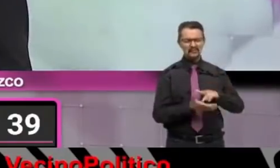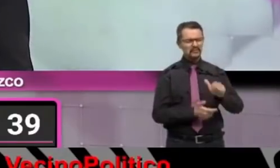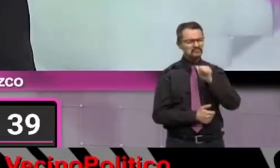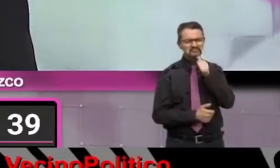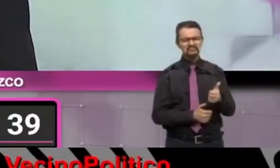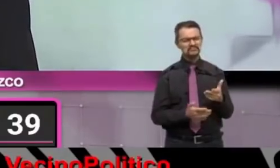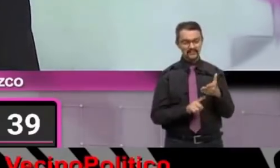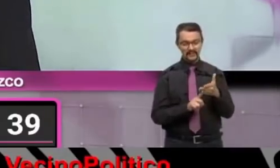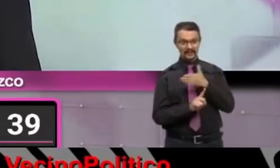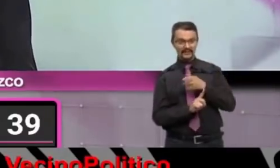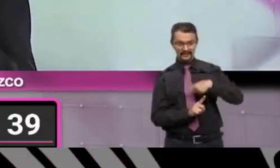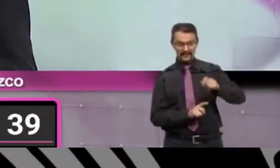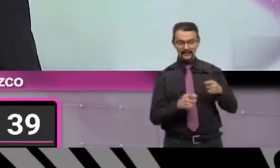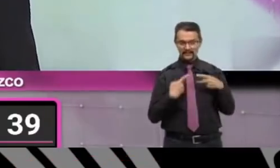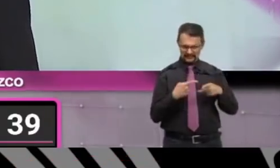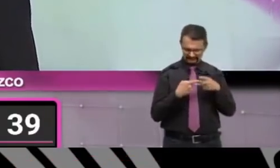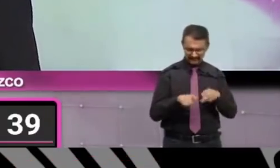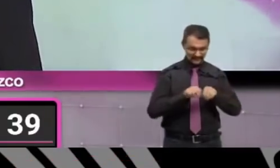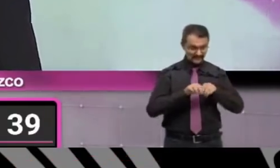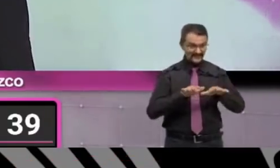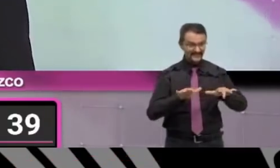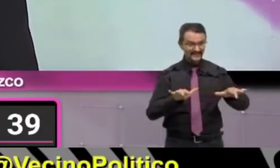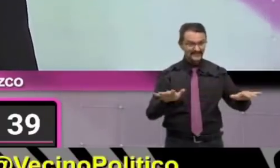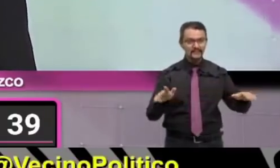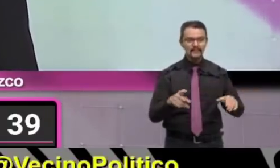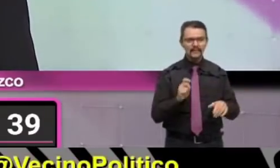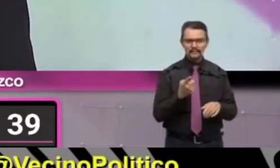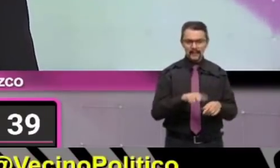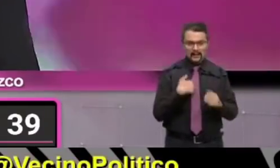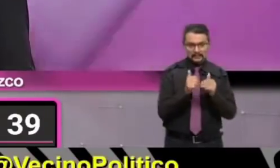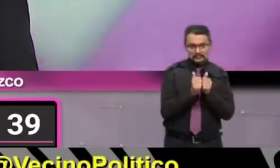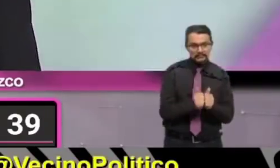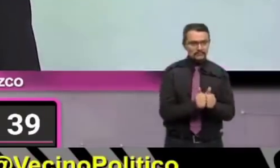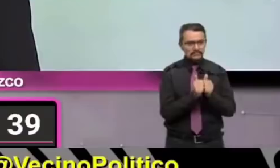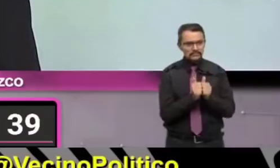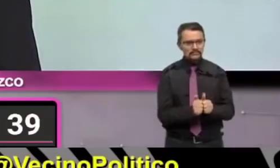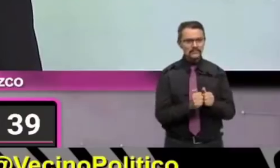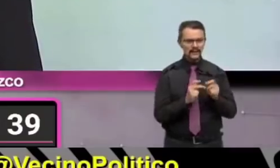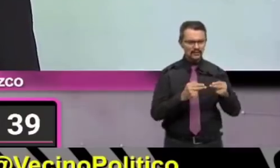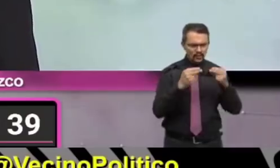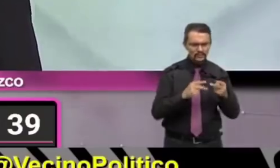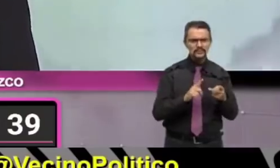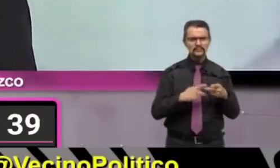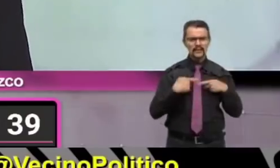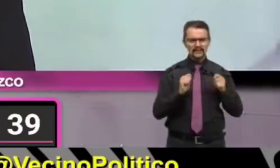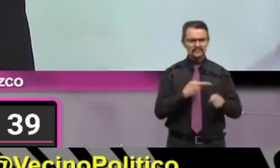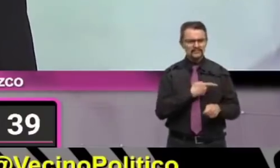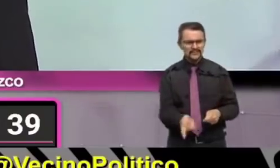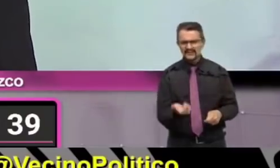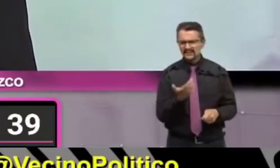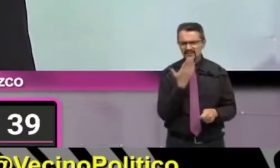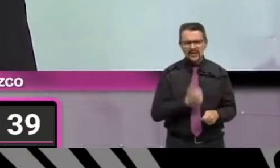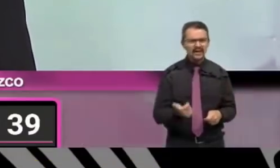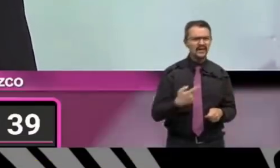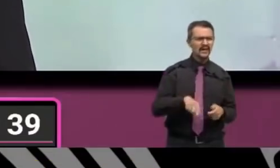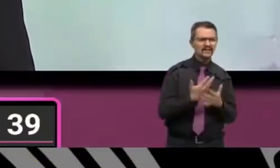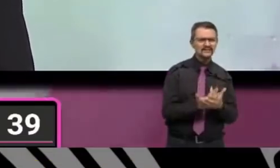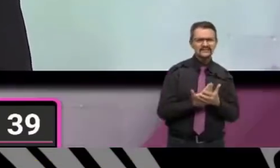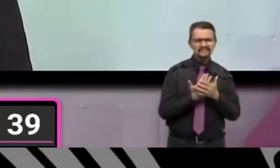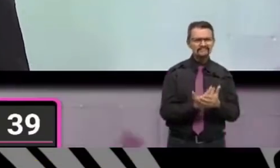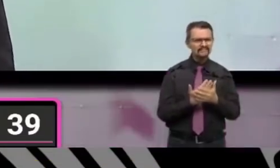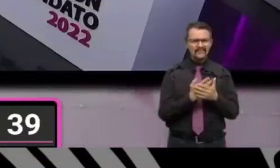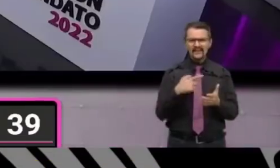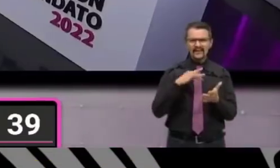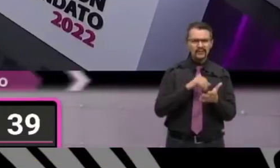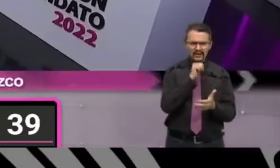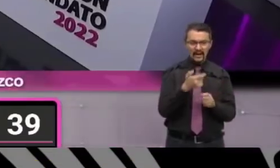que era cuando necesitaban los mexicanos, tanto las personas físicas como las personas morales, máxime los de menores ingresos, el apoyo no llegó. No Oye, llegó el apoyo en el